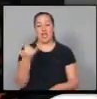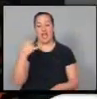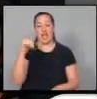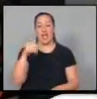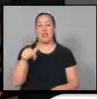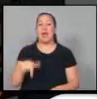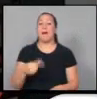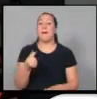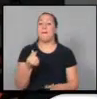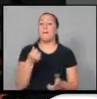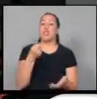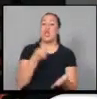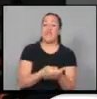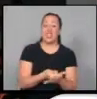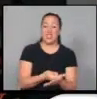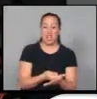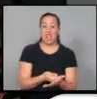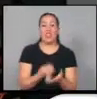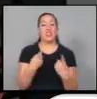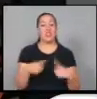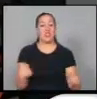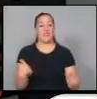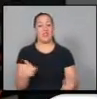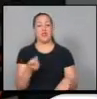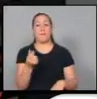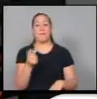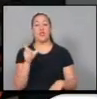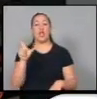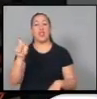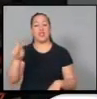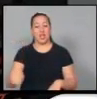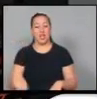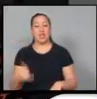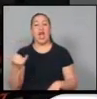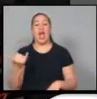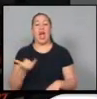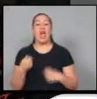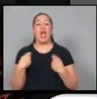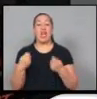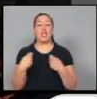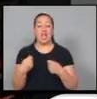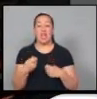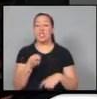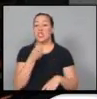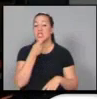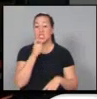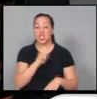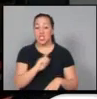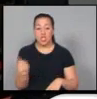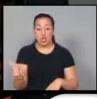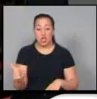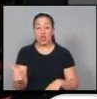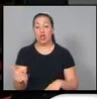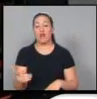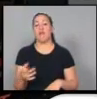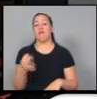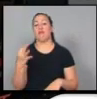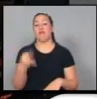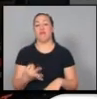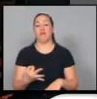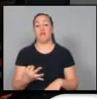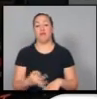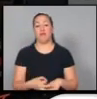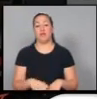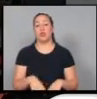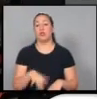efectivo es distinto que el precio tarjeta porque hay un costo financiero que si no se traslada queda en cabeza